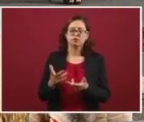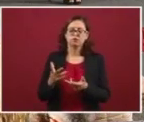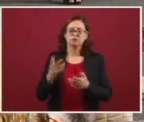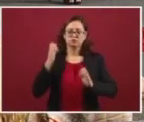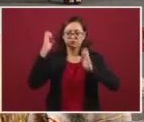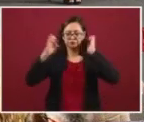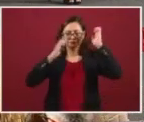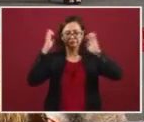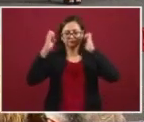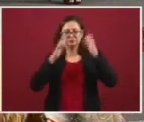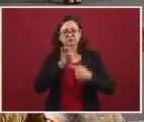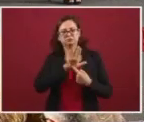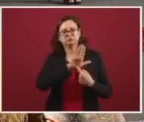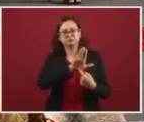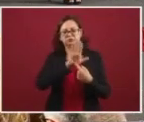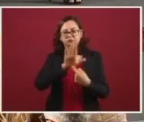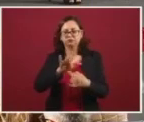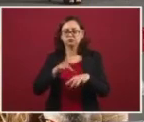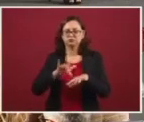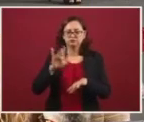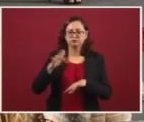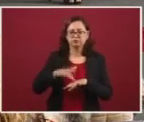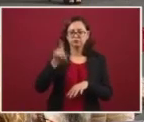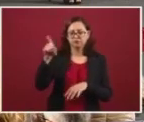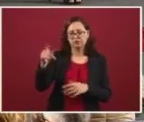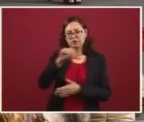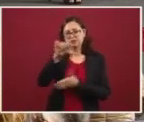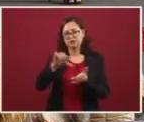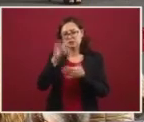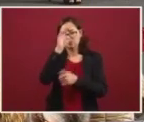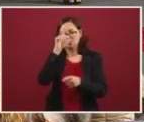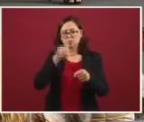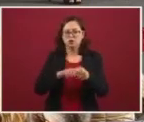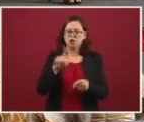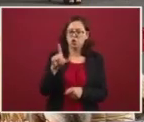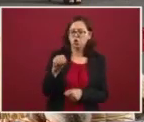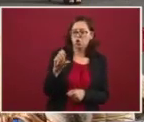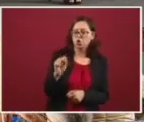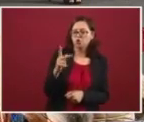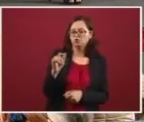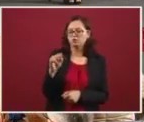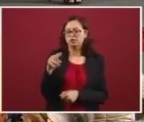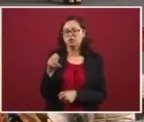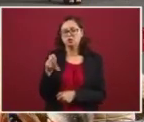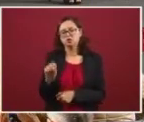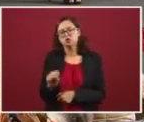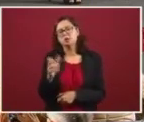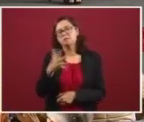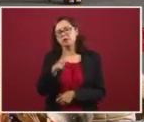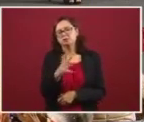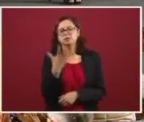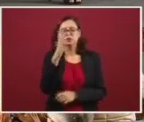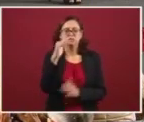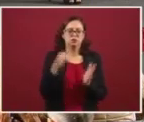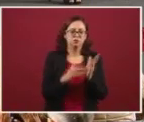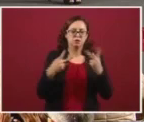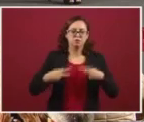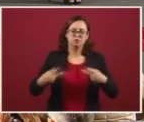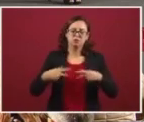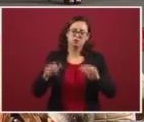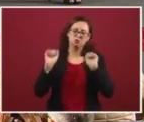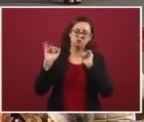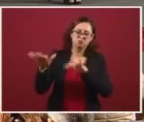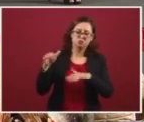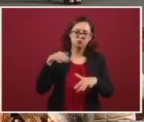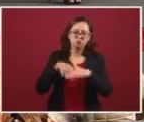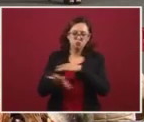iniciamos la exposición de joyas en el Centro Cultural Los Pinos. Hemos tenido una afluencia mayor a 5,000 personas. Incluso el lunes, que está cerrado